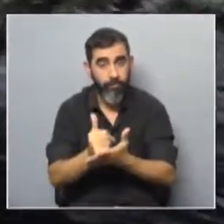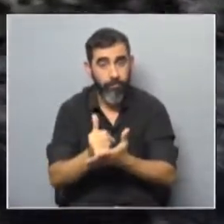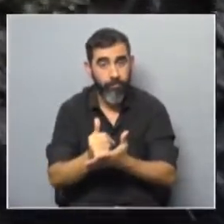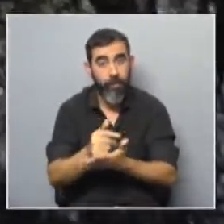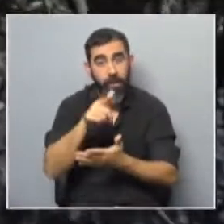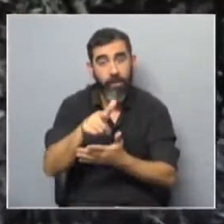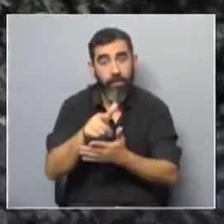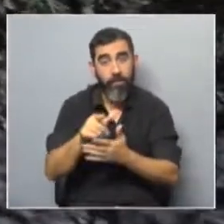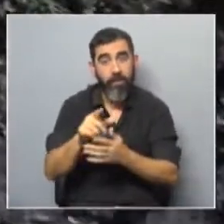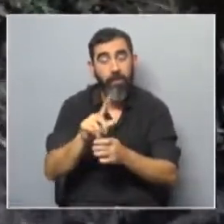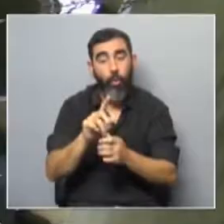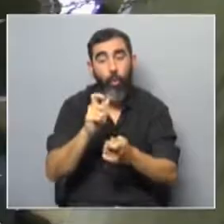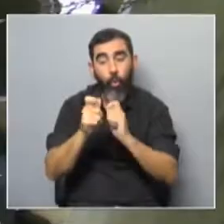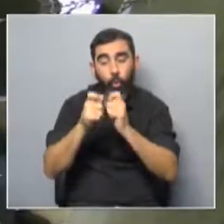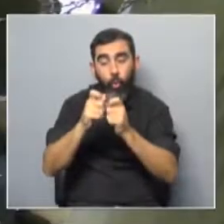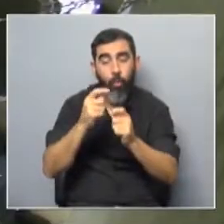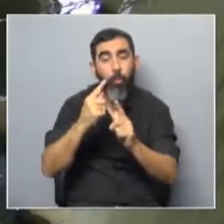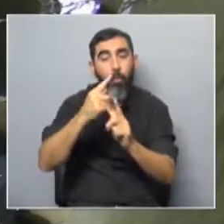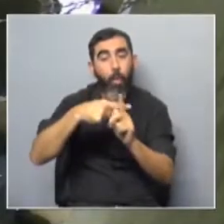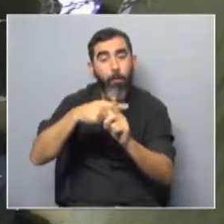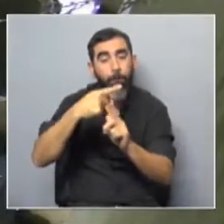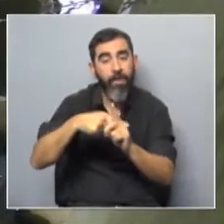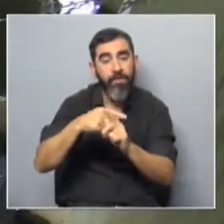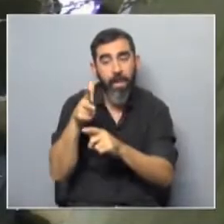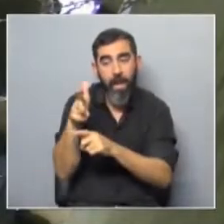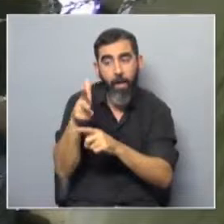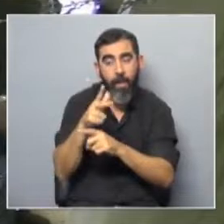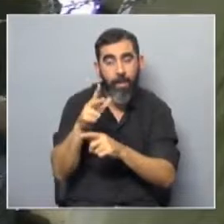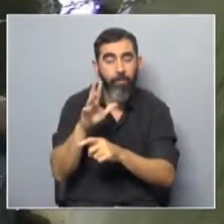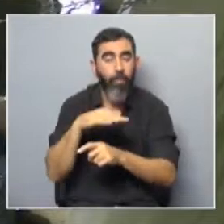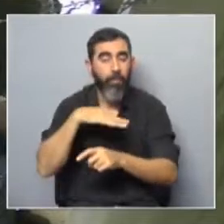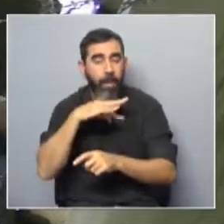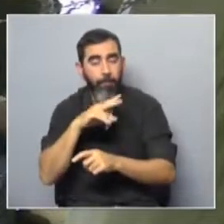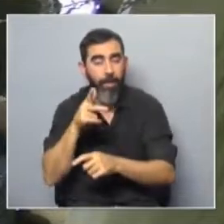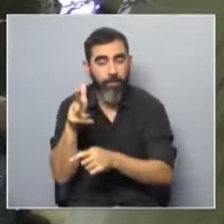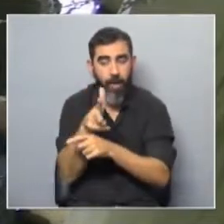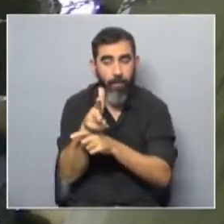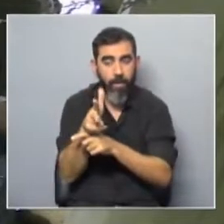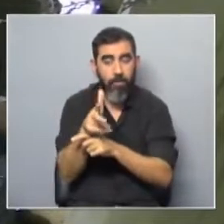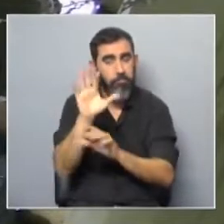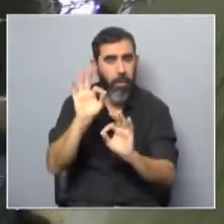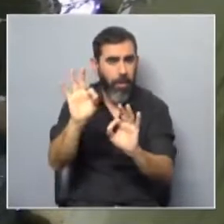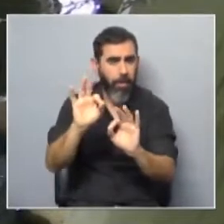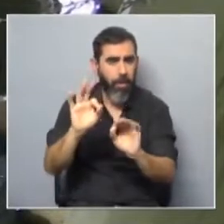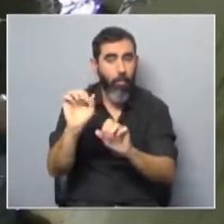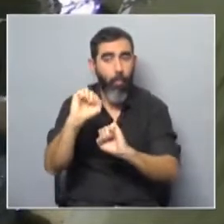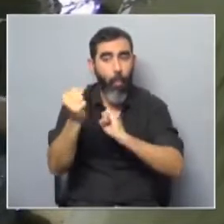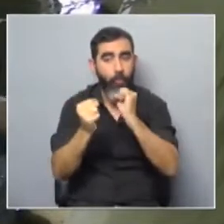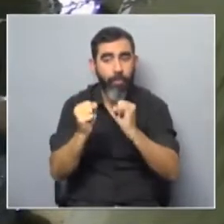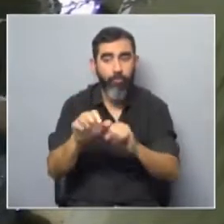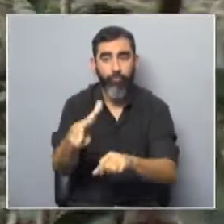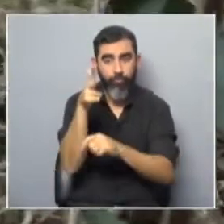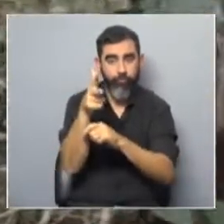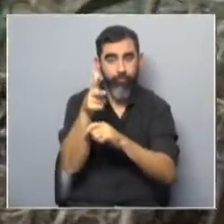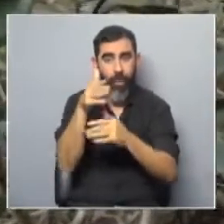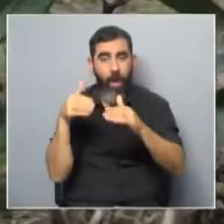hacíamos era censos mensuales, en donde colocamos cámaras trampa, que son unas cámaras que las podemos dejar instaladas con sensor de movimiento,